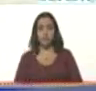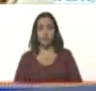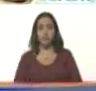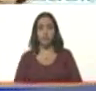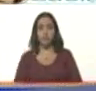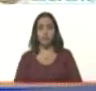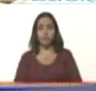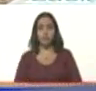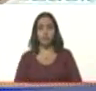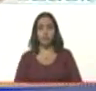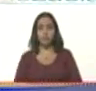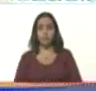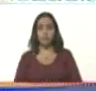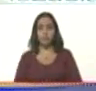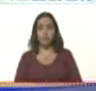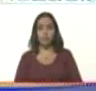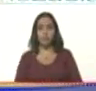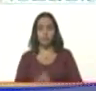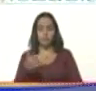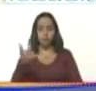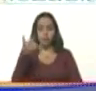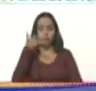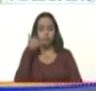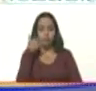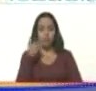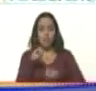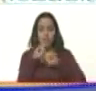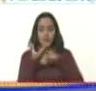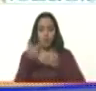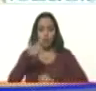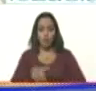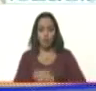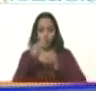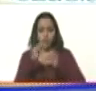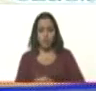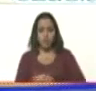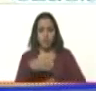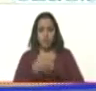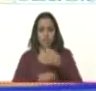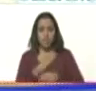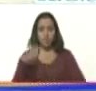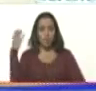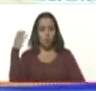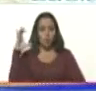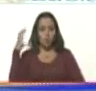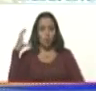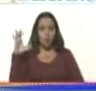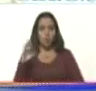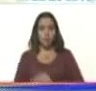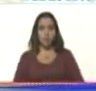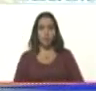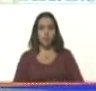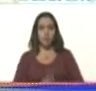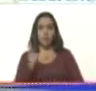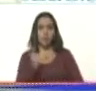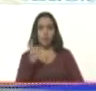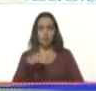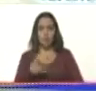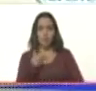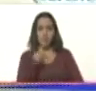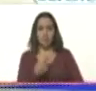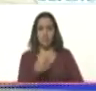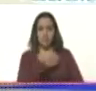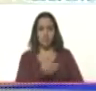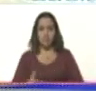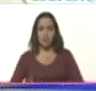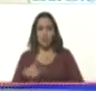me envió la declaración oficial de hoy de Bogotá. Lo único que yo puedo decirle, Iván Duque, usted